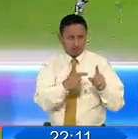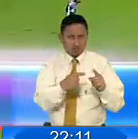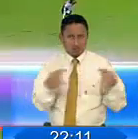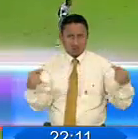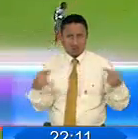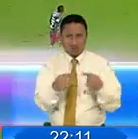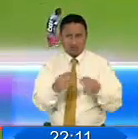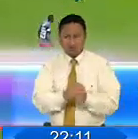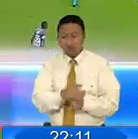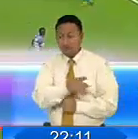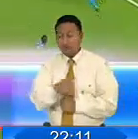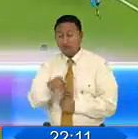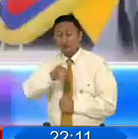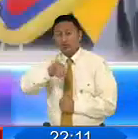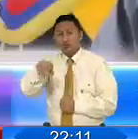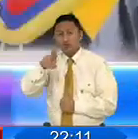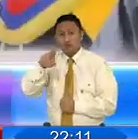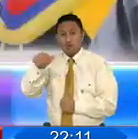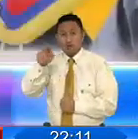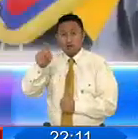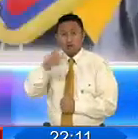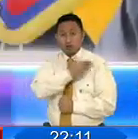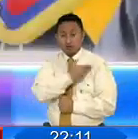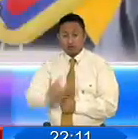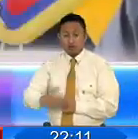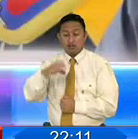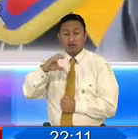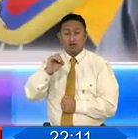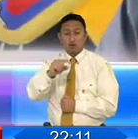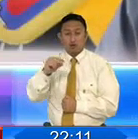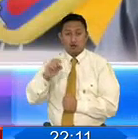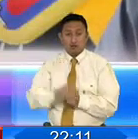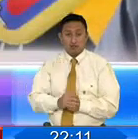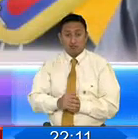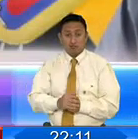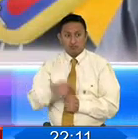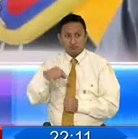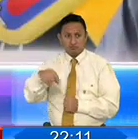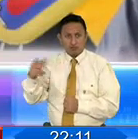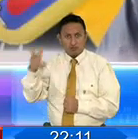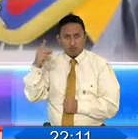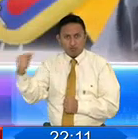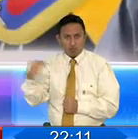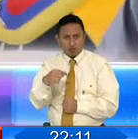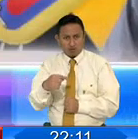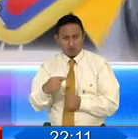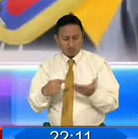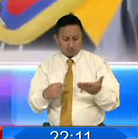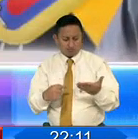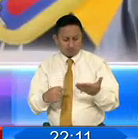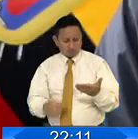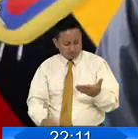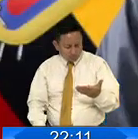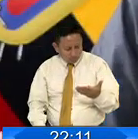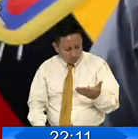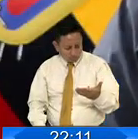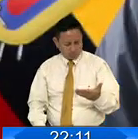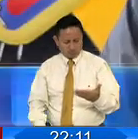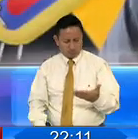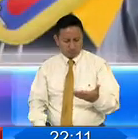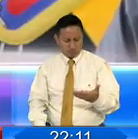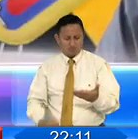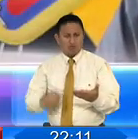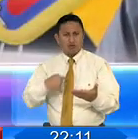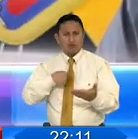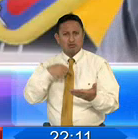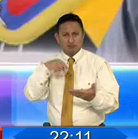aseveración, se mostró Juan Zapata, presidente del COE Nacional, quien se enteró del anuncio por las publicaciones. No hemos